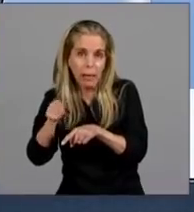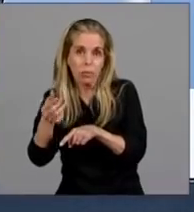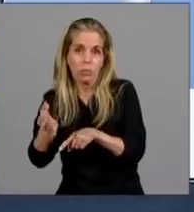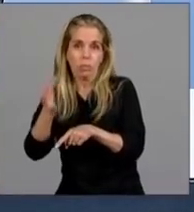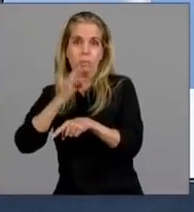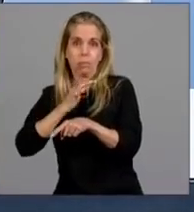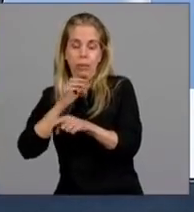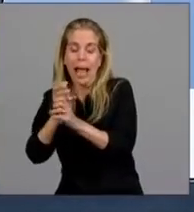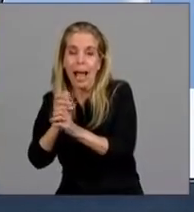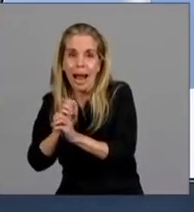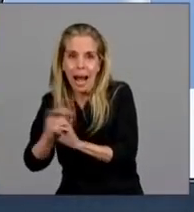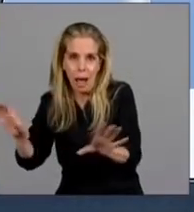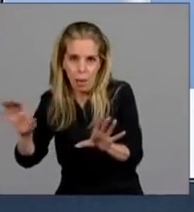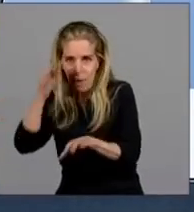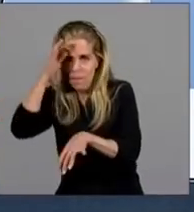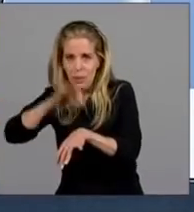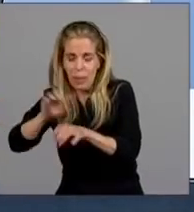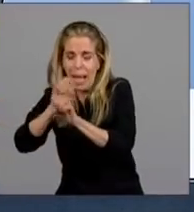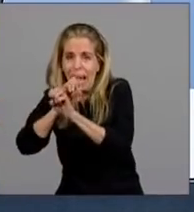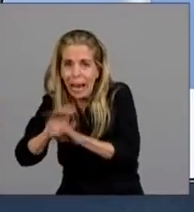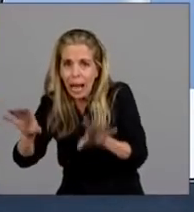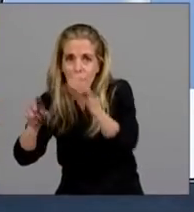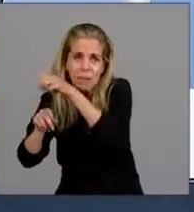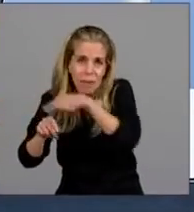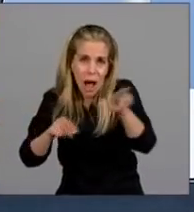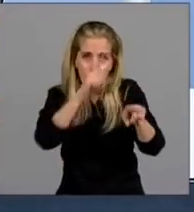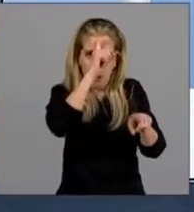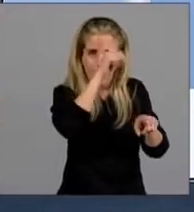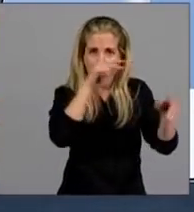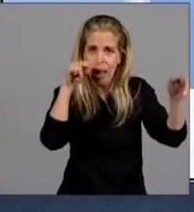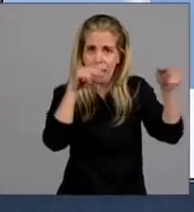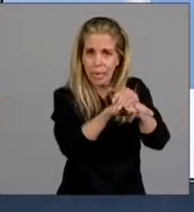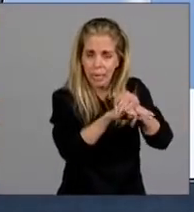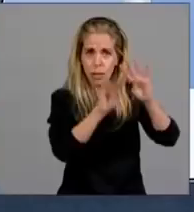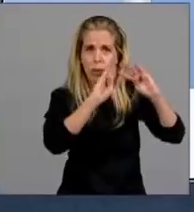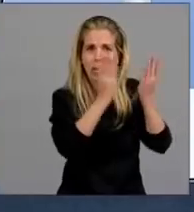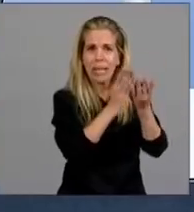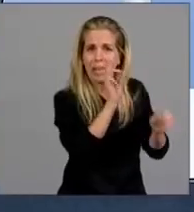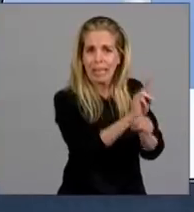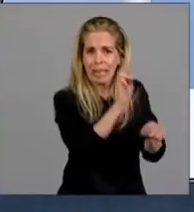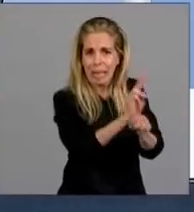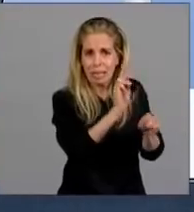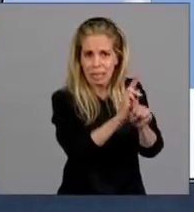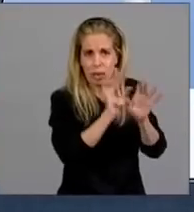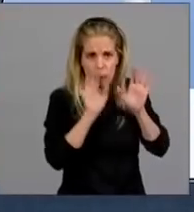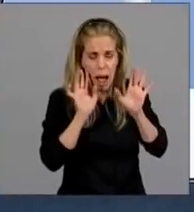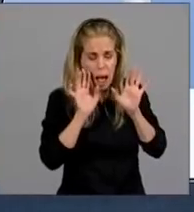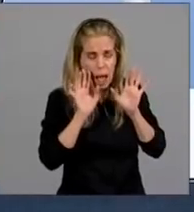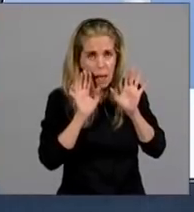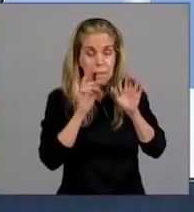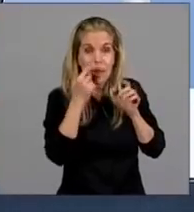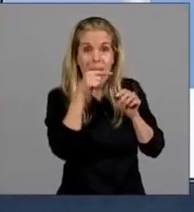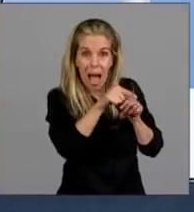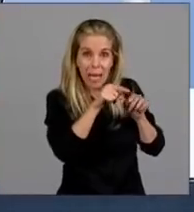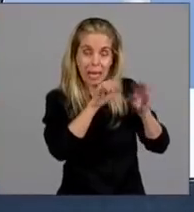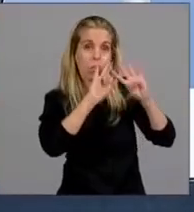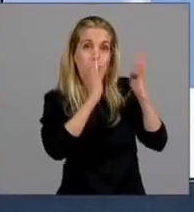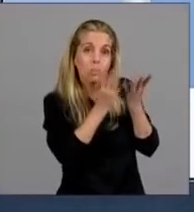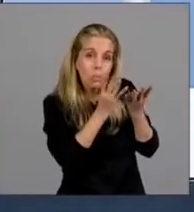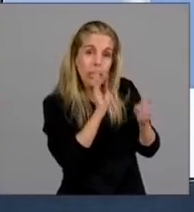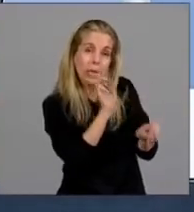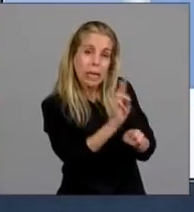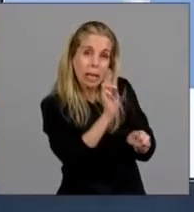modo grave y tienen que ir a terapia intensiva, en las estadísticas generales. Y después en terapia intensiva, lo decían los